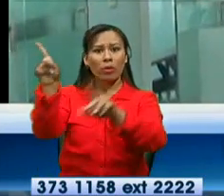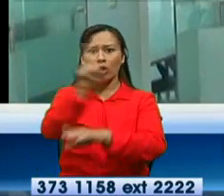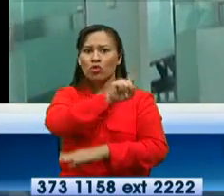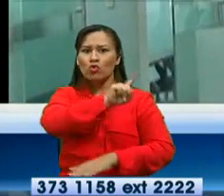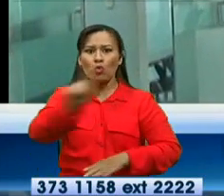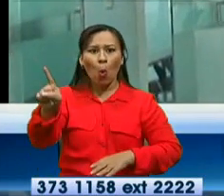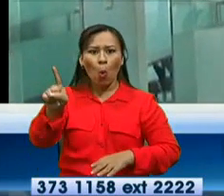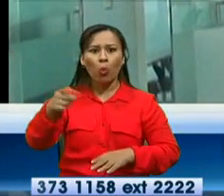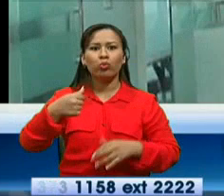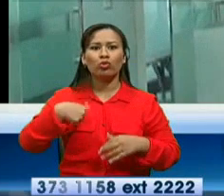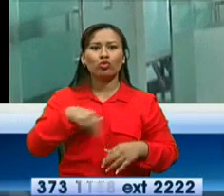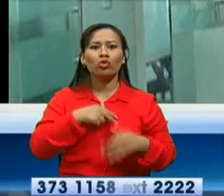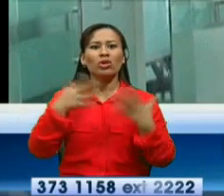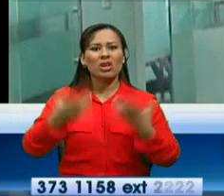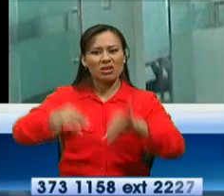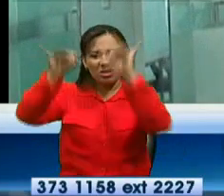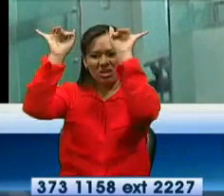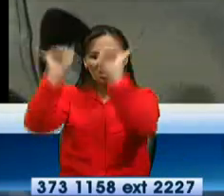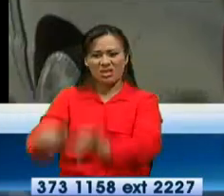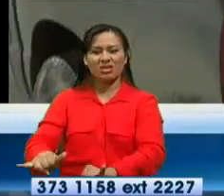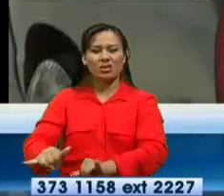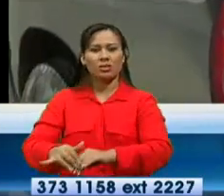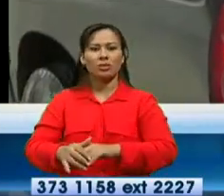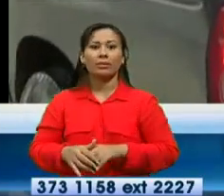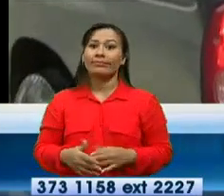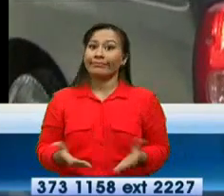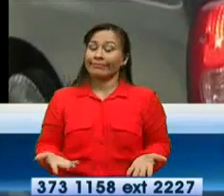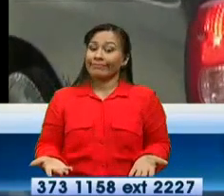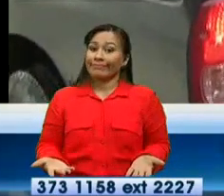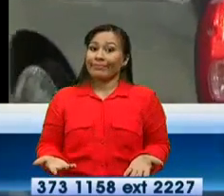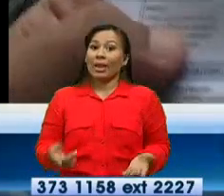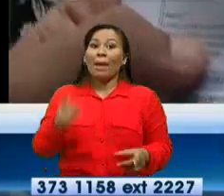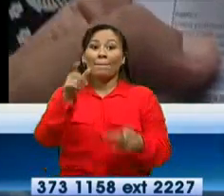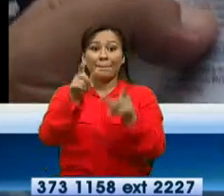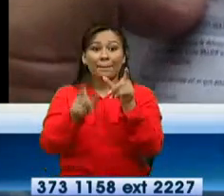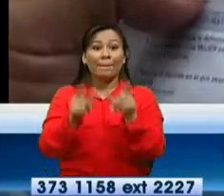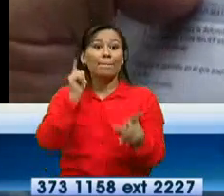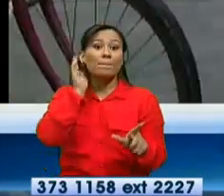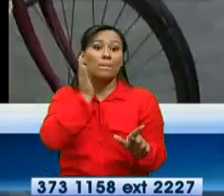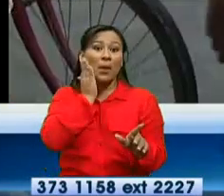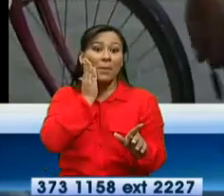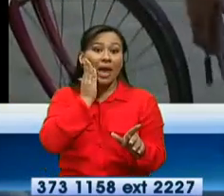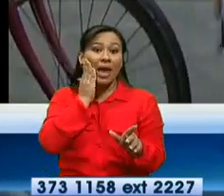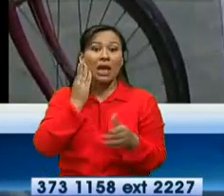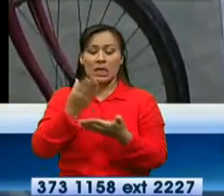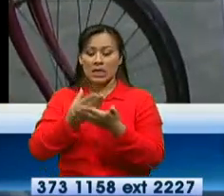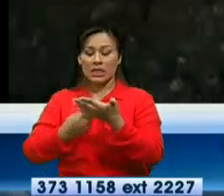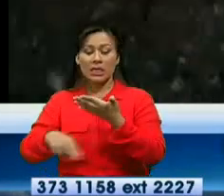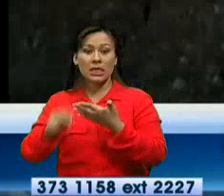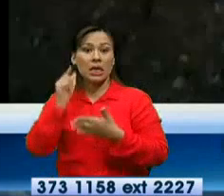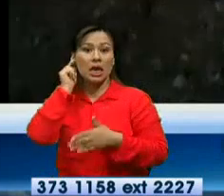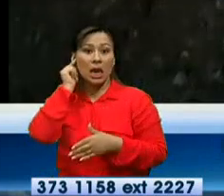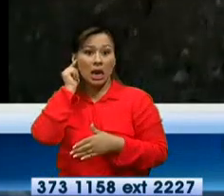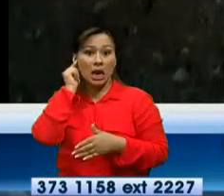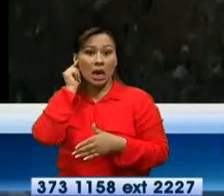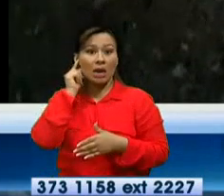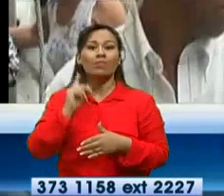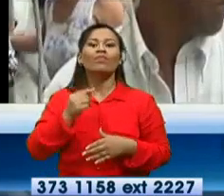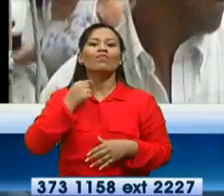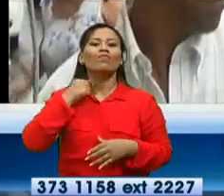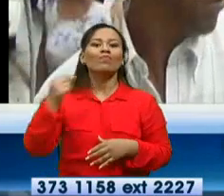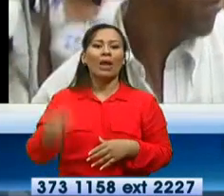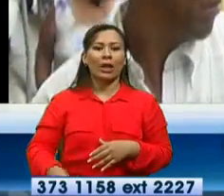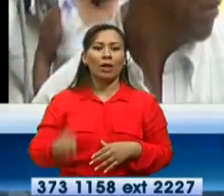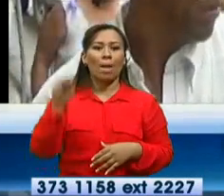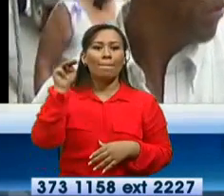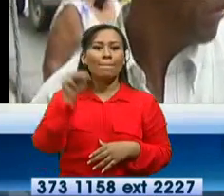que hay 2 detenidos, faltan todavía a coger los manos. Las víctimas desaparecieron el martes, ese mismo día, según la autopsia, fueron asesinadas. Mire